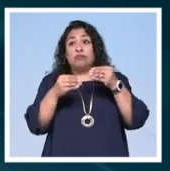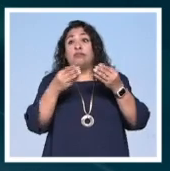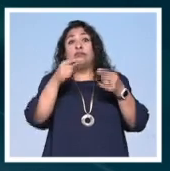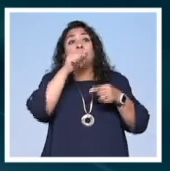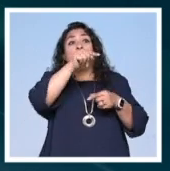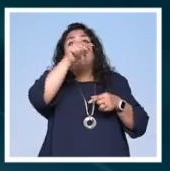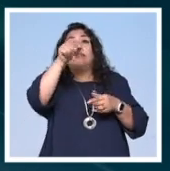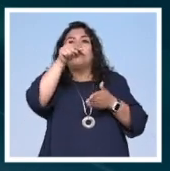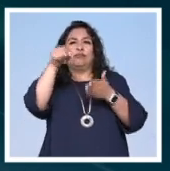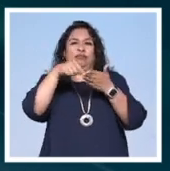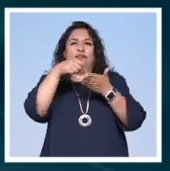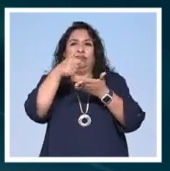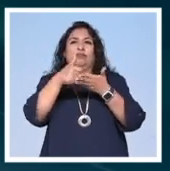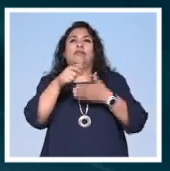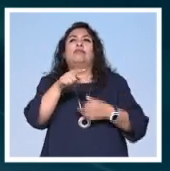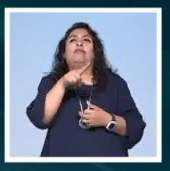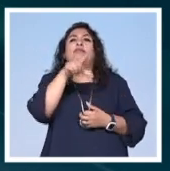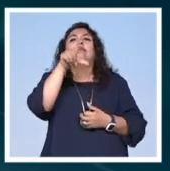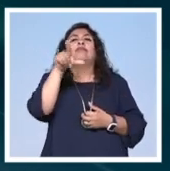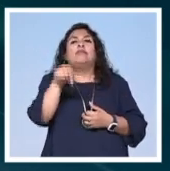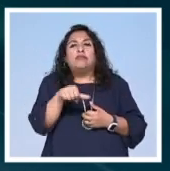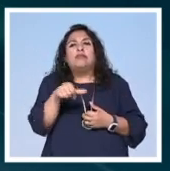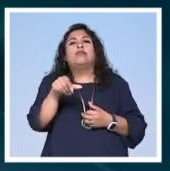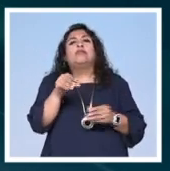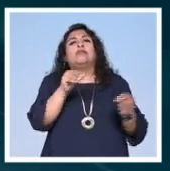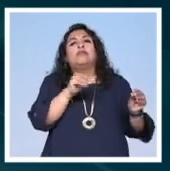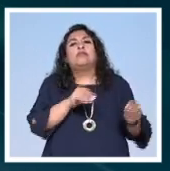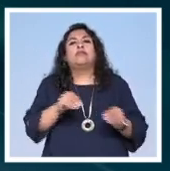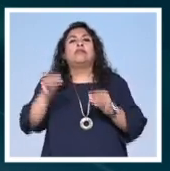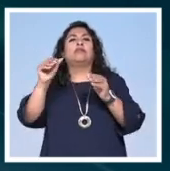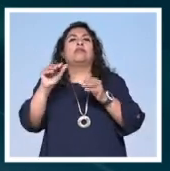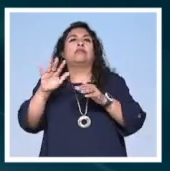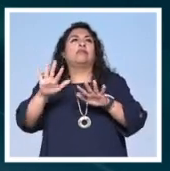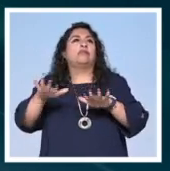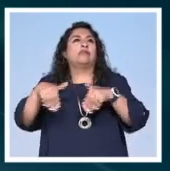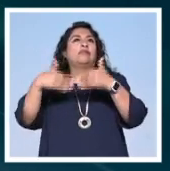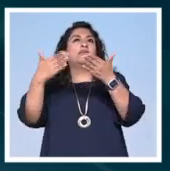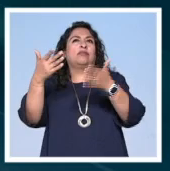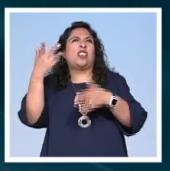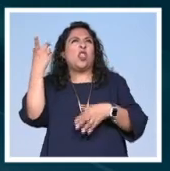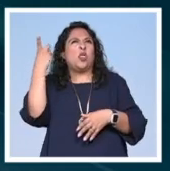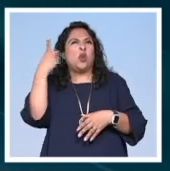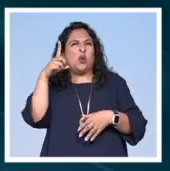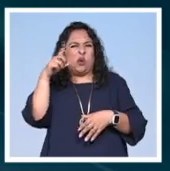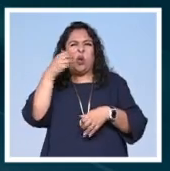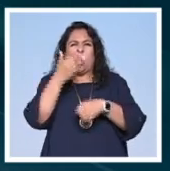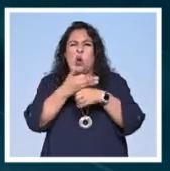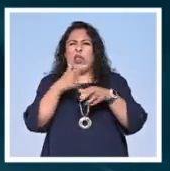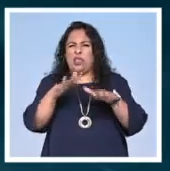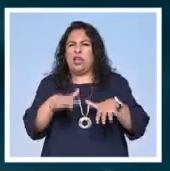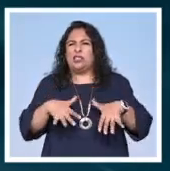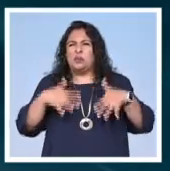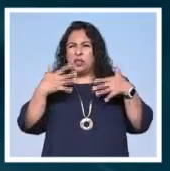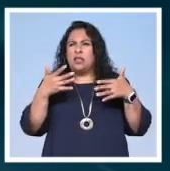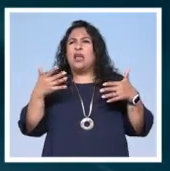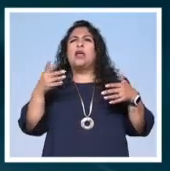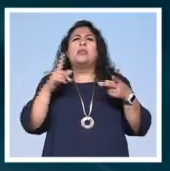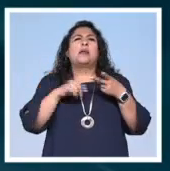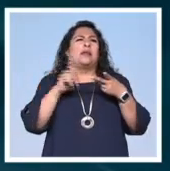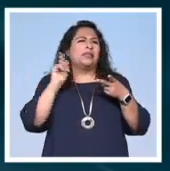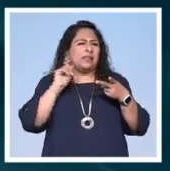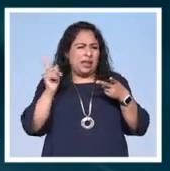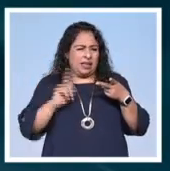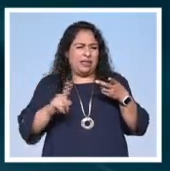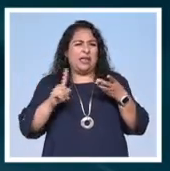muchas partes de la ciudad y luego los hemos exportado en en Durango Ahorita hay un espectáculo se han presentado en Zacatecas se